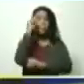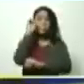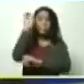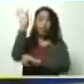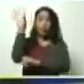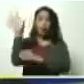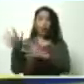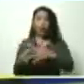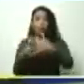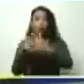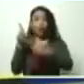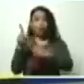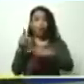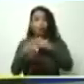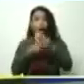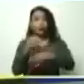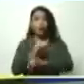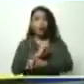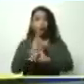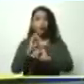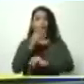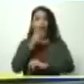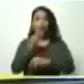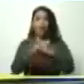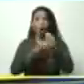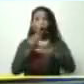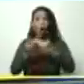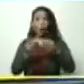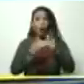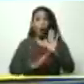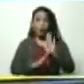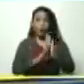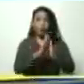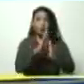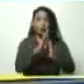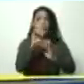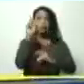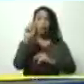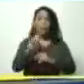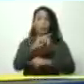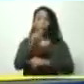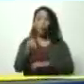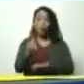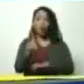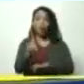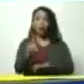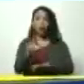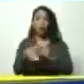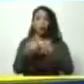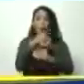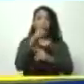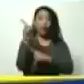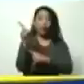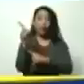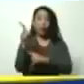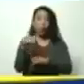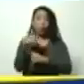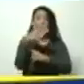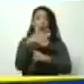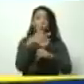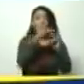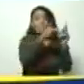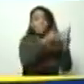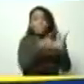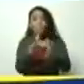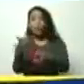Unidos estaría saliendo a finales de diciembre como ha trascendido también preguntarle luego de esto cuánto planean